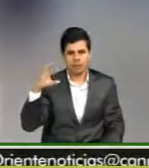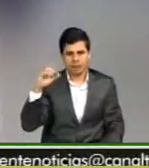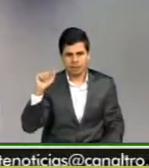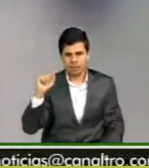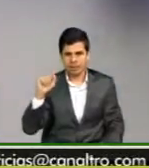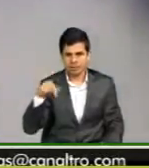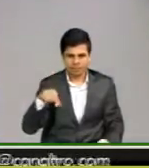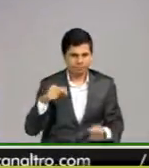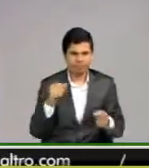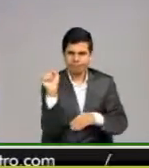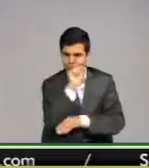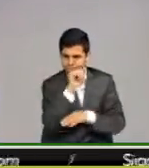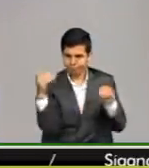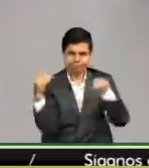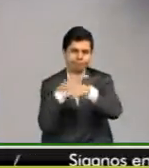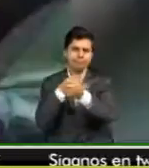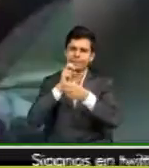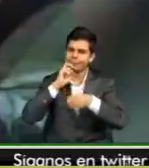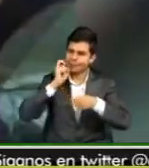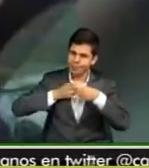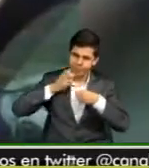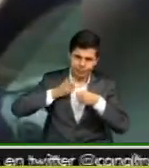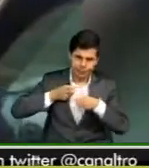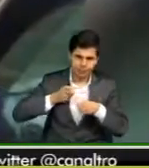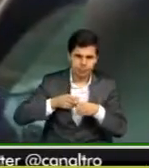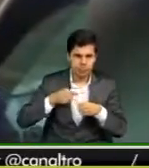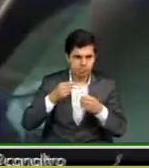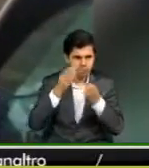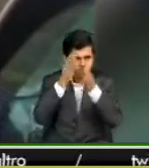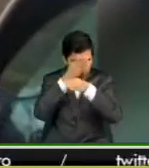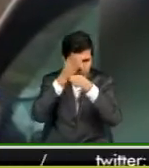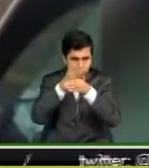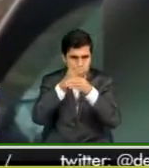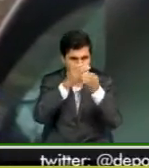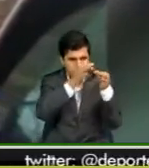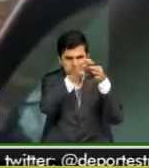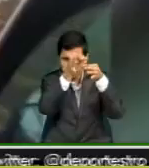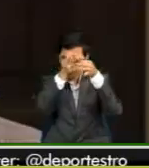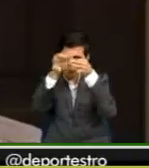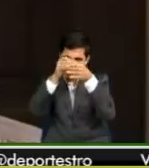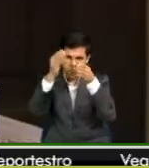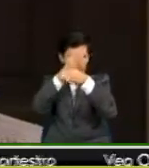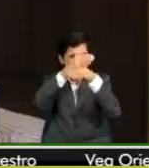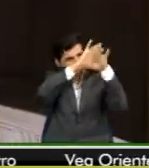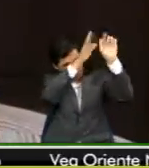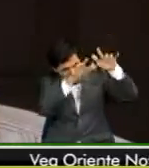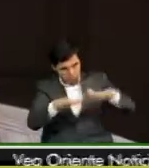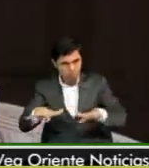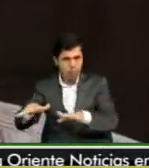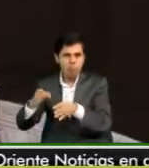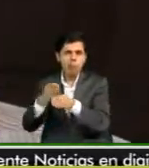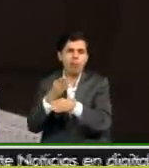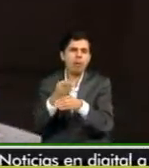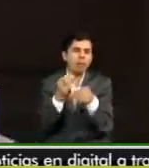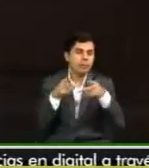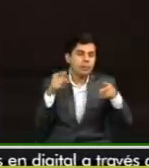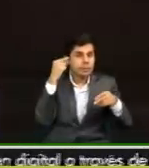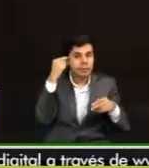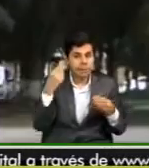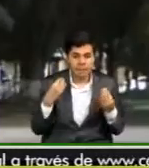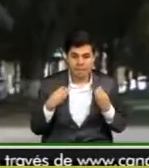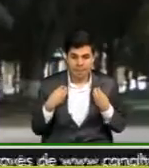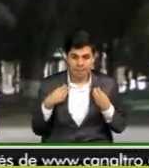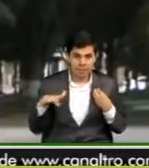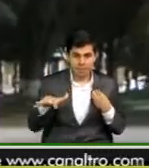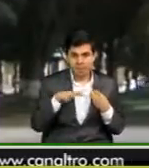paso restringido, pérdida de banca en algunas vías terciarias, lo que afecta y preocupa a los habitantes, quienes hacen